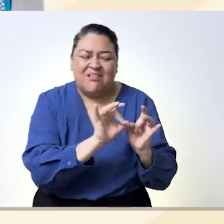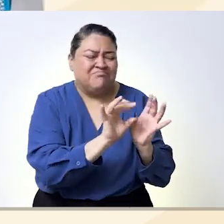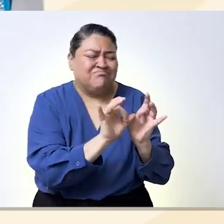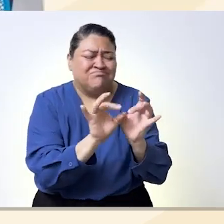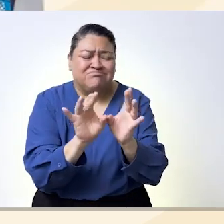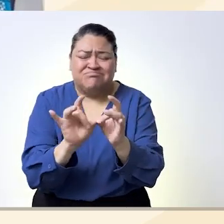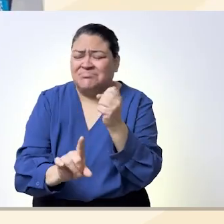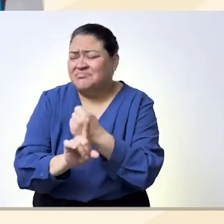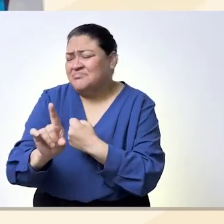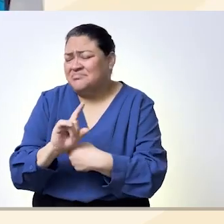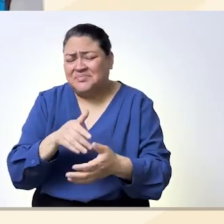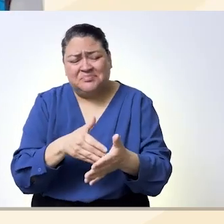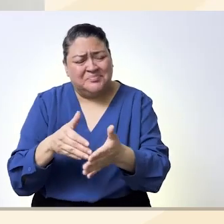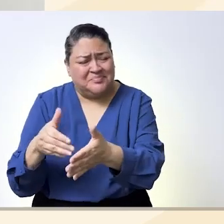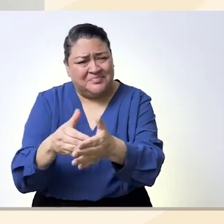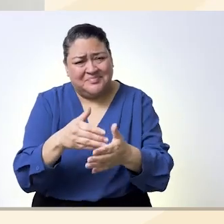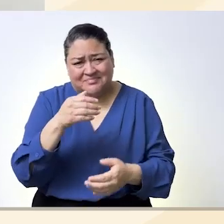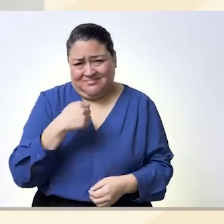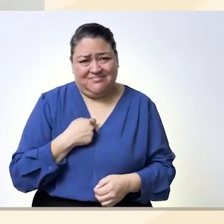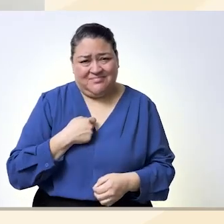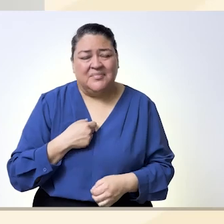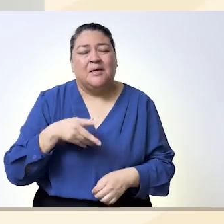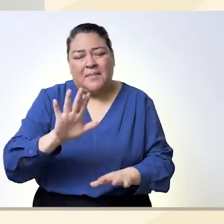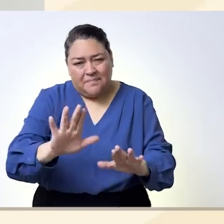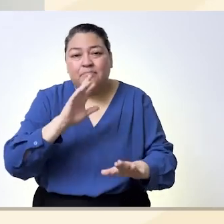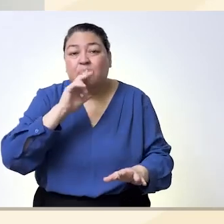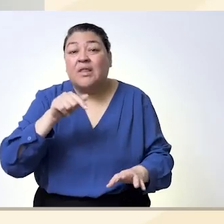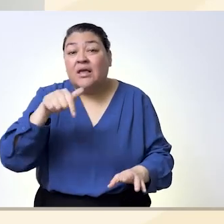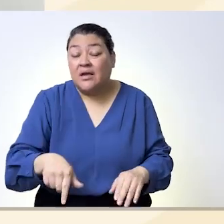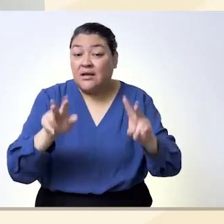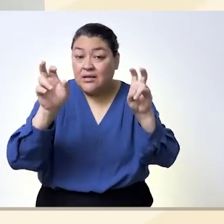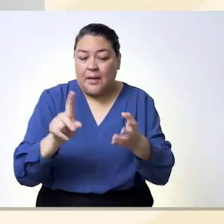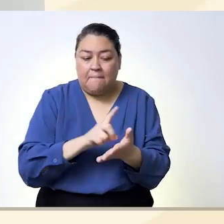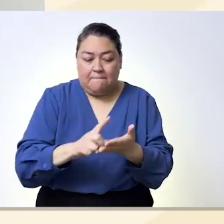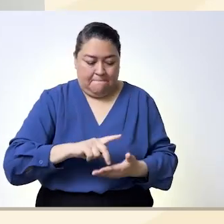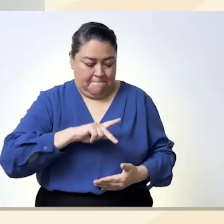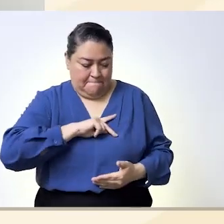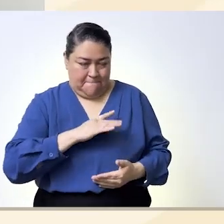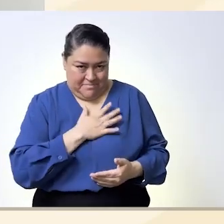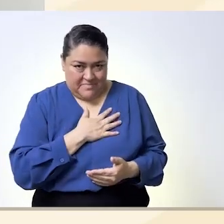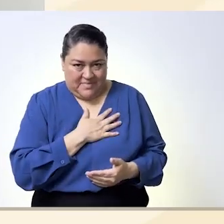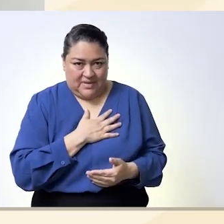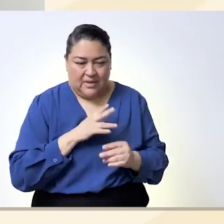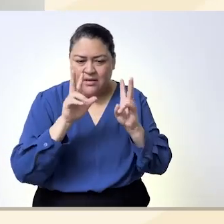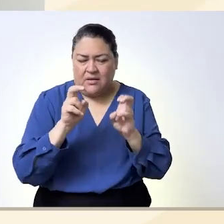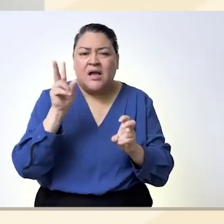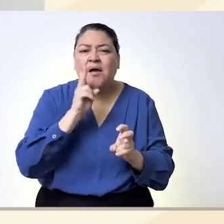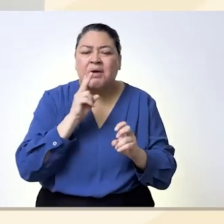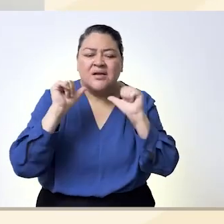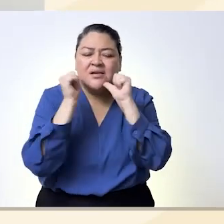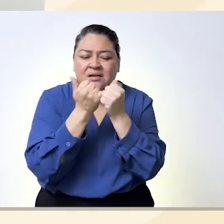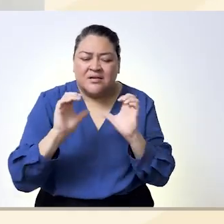quedemos con ello. Quiero que, como el programa se llama Mis Derechos Me Acompañan, vamos a hablar ahora de movilizaciones. ¿Qué están haciendo